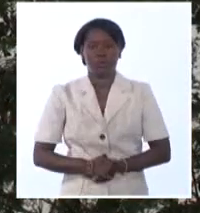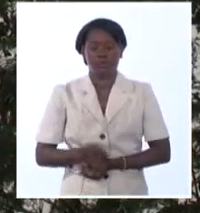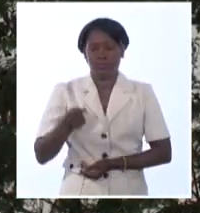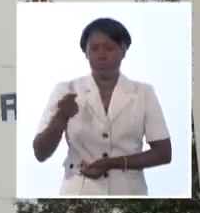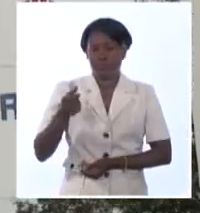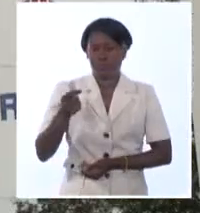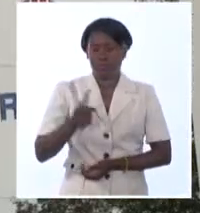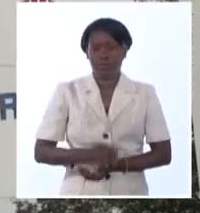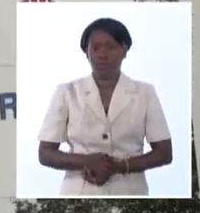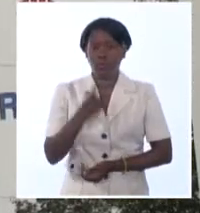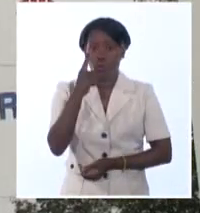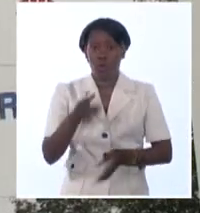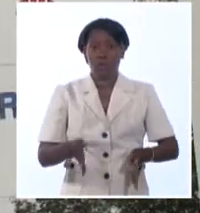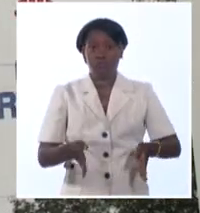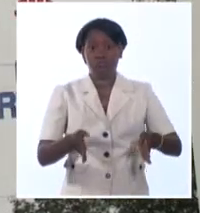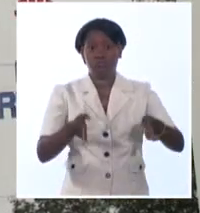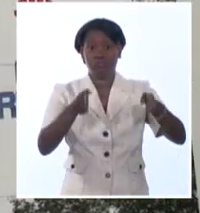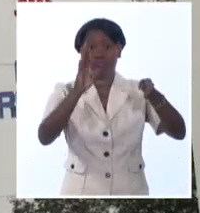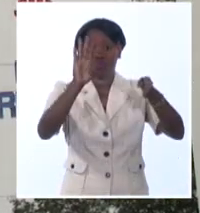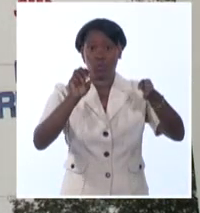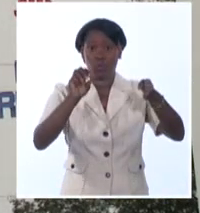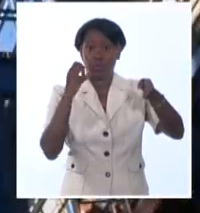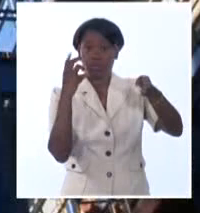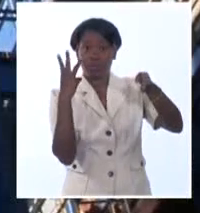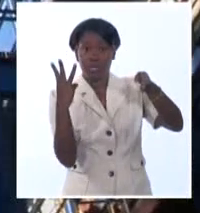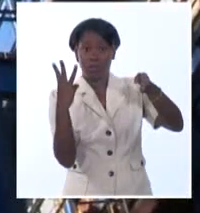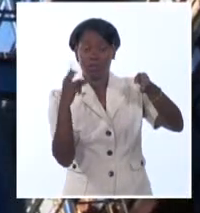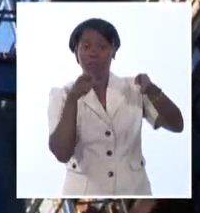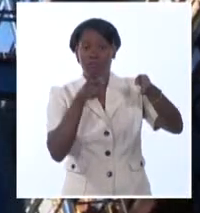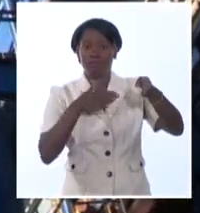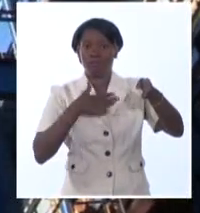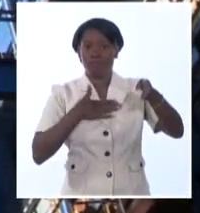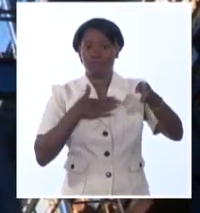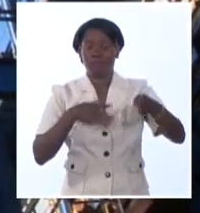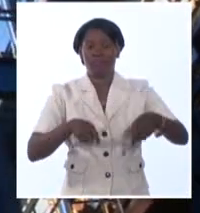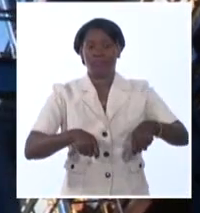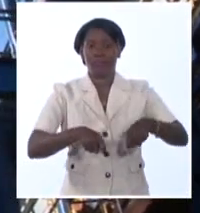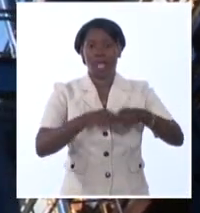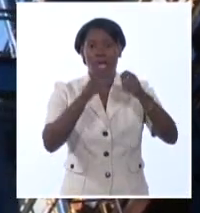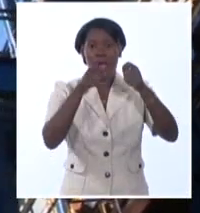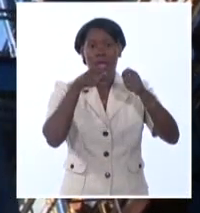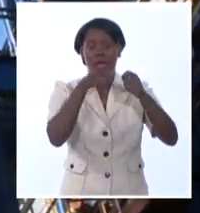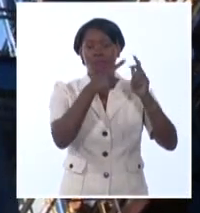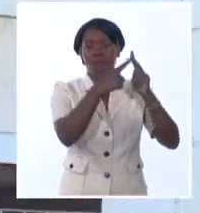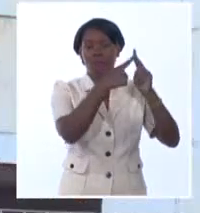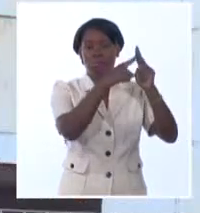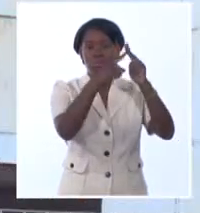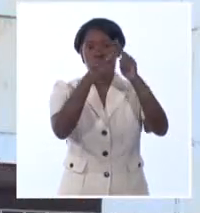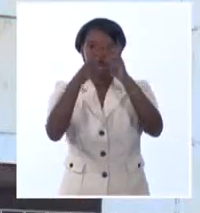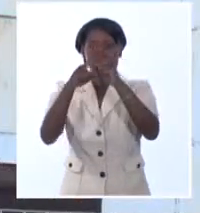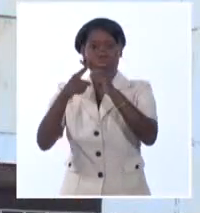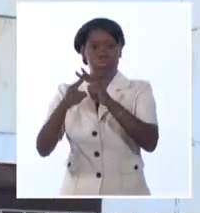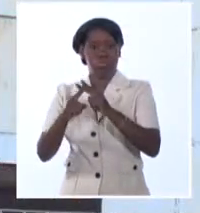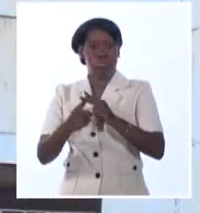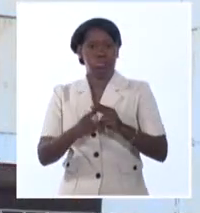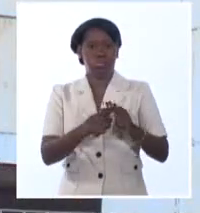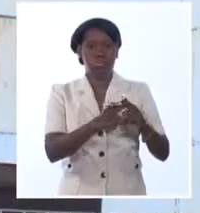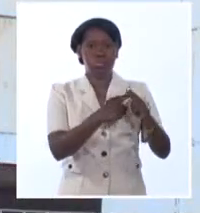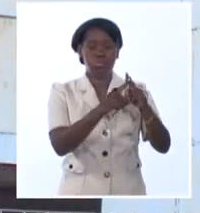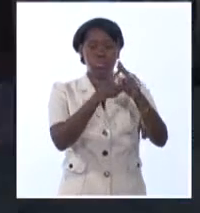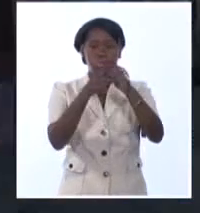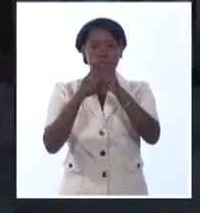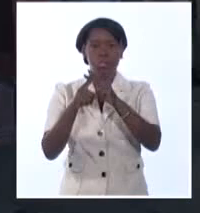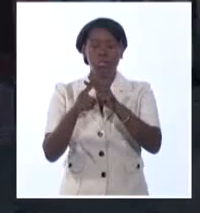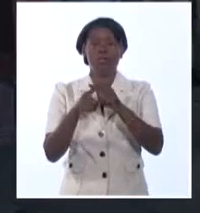unidad en avería, que es la unidad número 3, la termoeléctrica Antonio Maceo de Renté, que estamos trabajando en el diagnóstico de la avería que tienen en estos momentos.